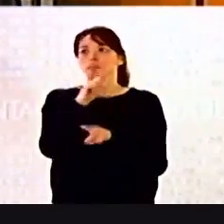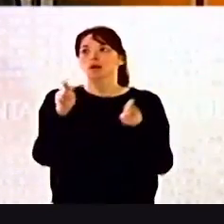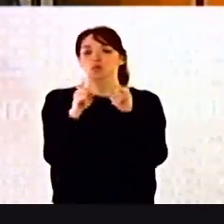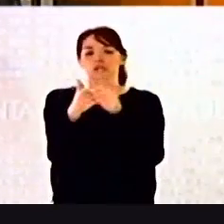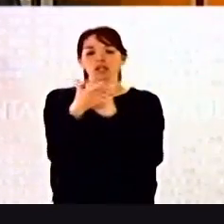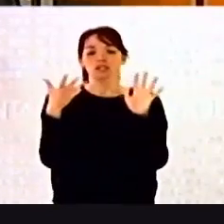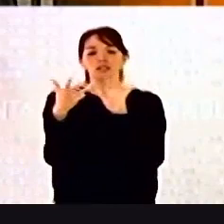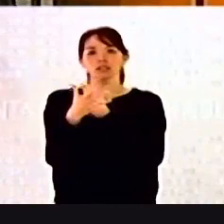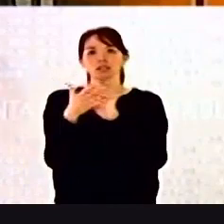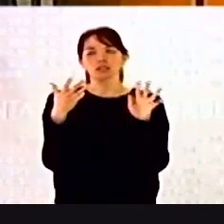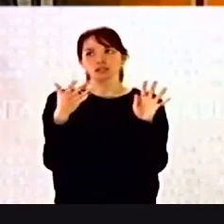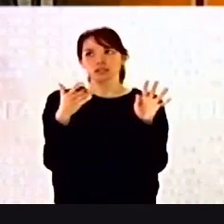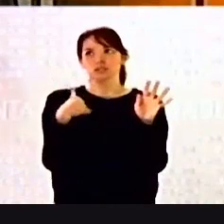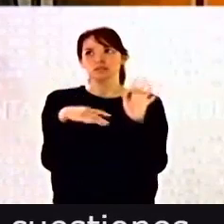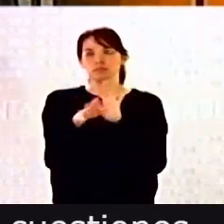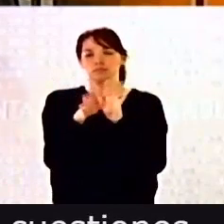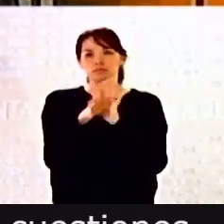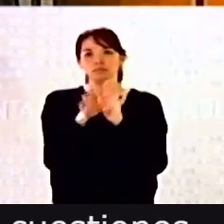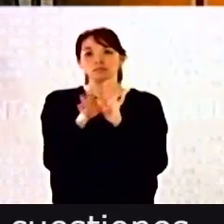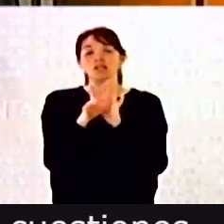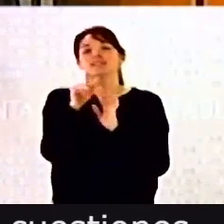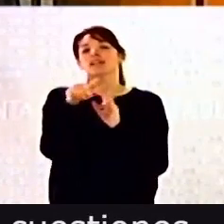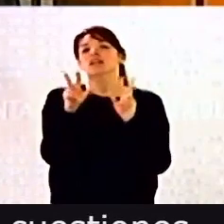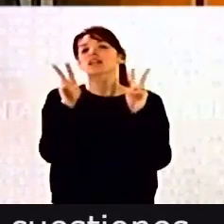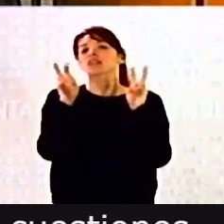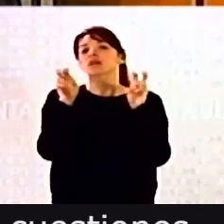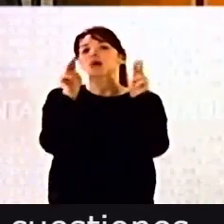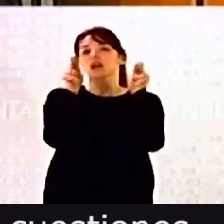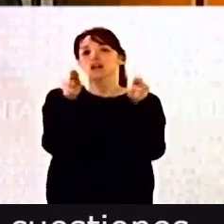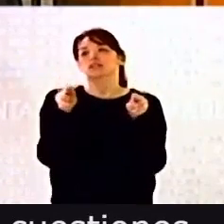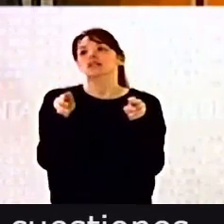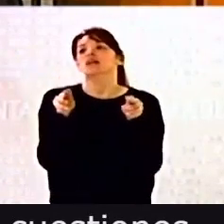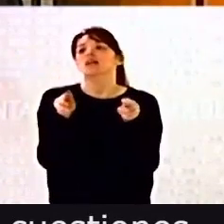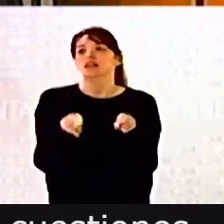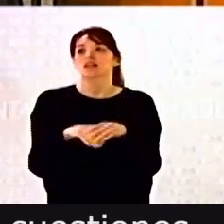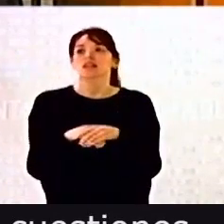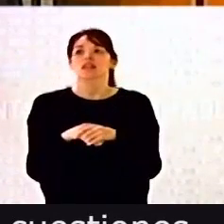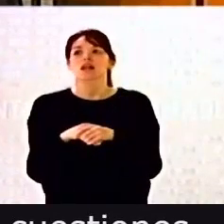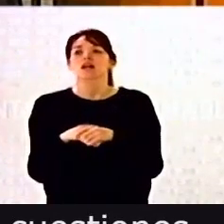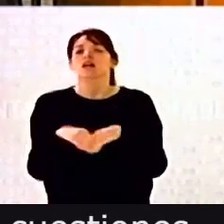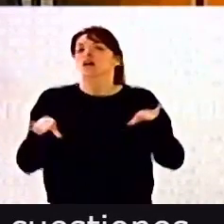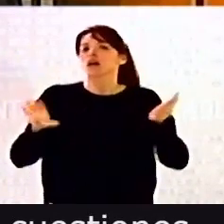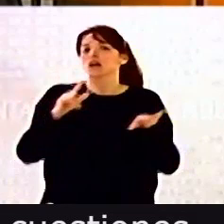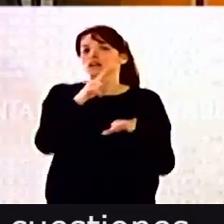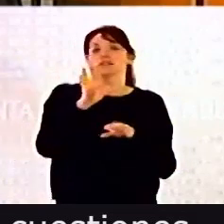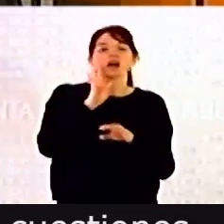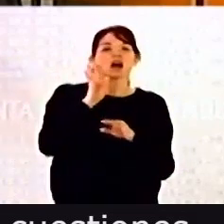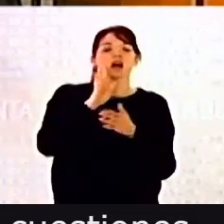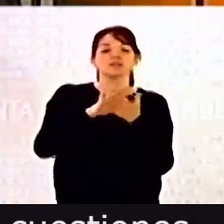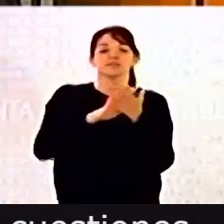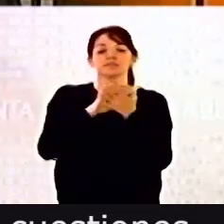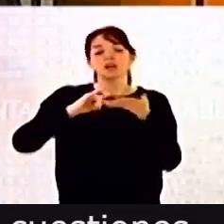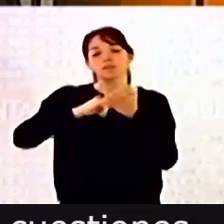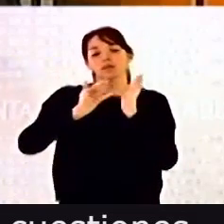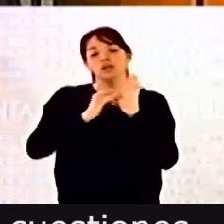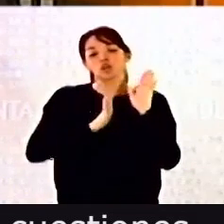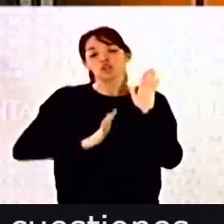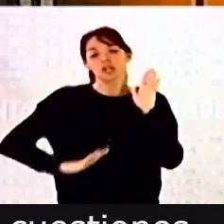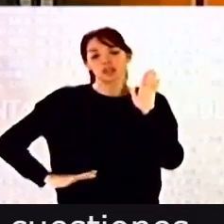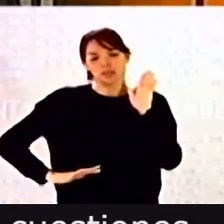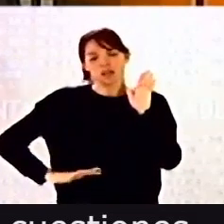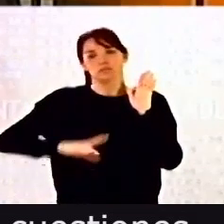que le lanzo seguidas. Sobre las residencias, aunque ya he hablado del plan de contingencia que se mantiene, en